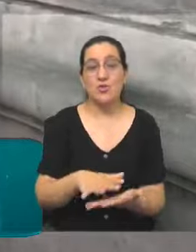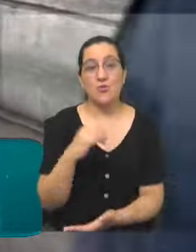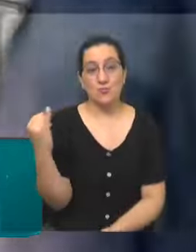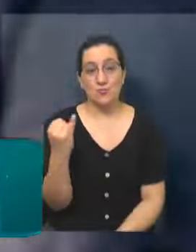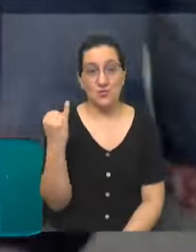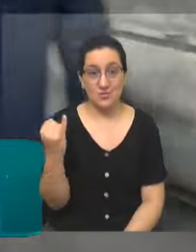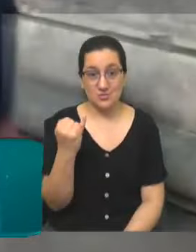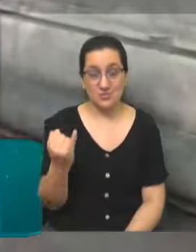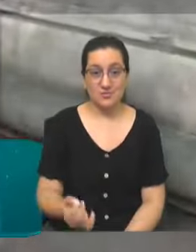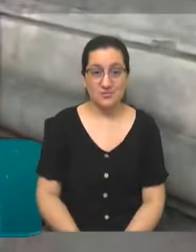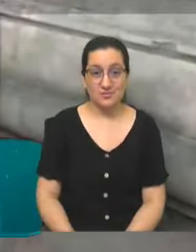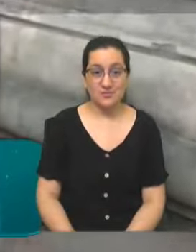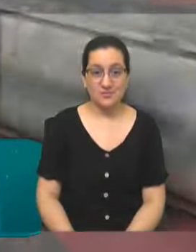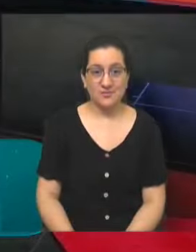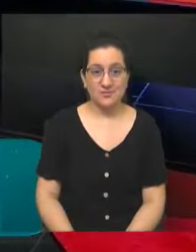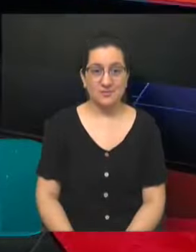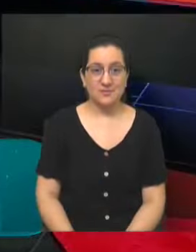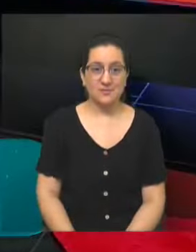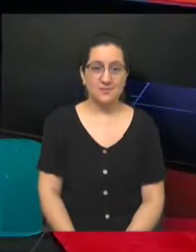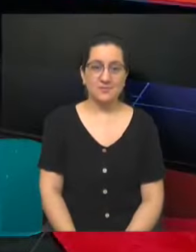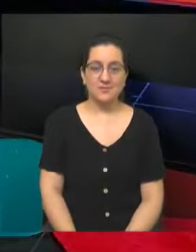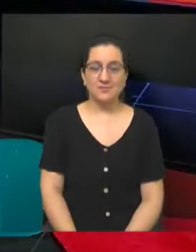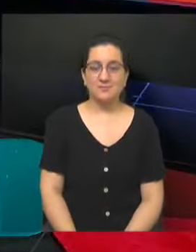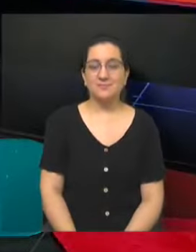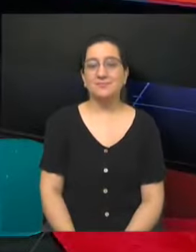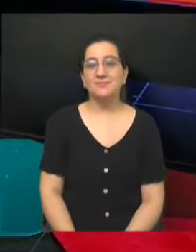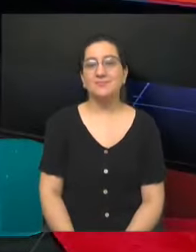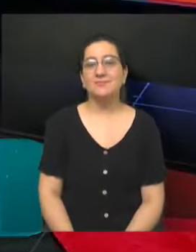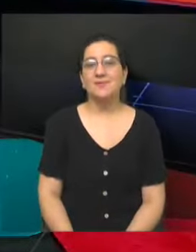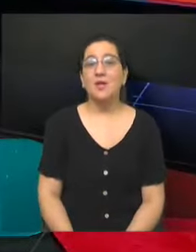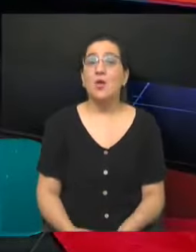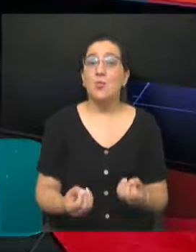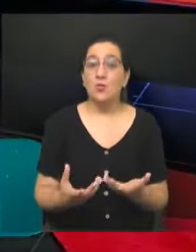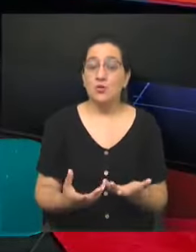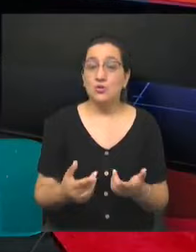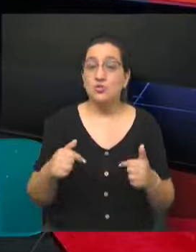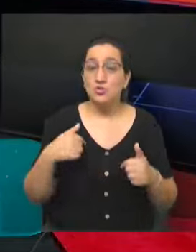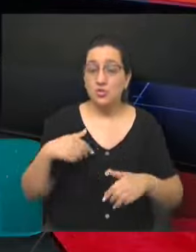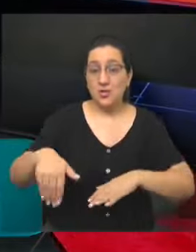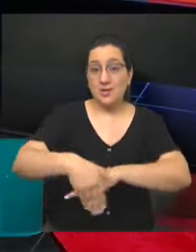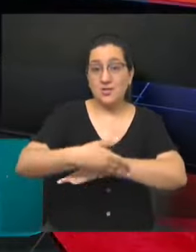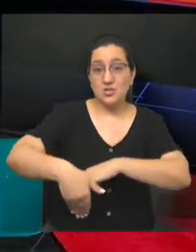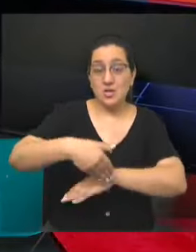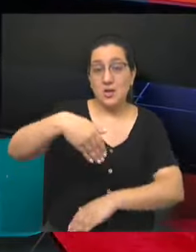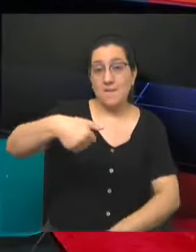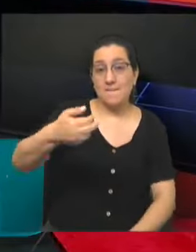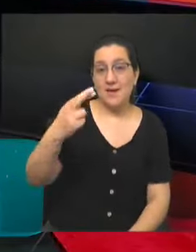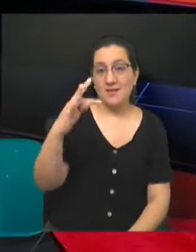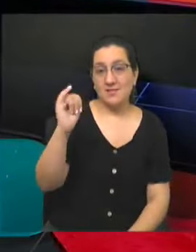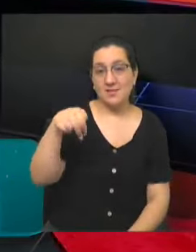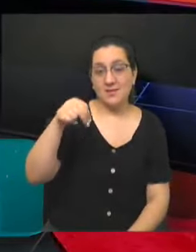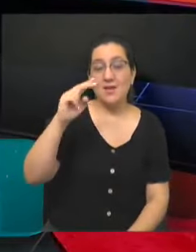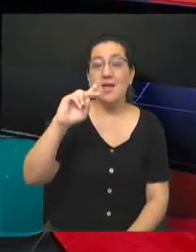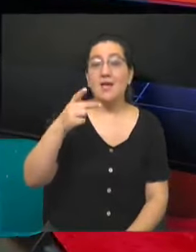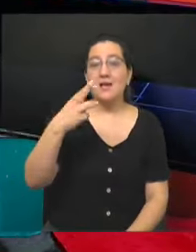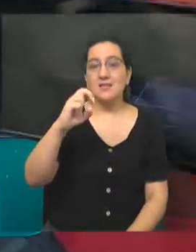Ah, eso. Ajá. ¿Dónde estaba? Le iba a preguntar. Ahí va, bueno, mira, estoy en Martín García y Arenal Grande. Muy bien. No,